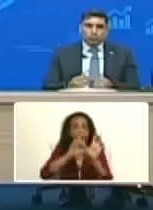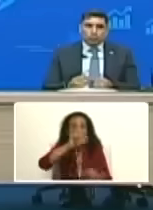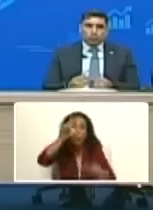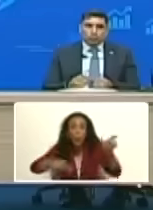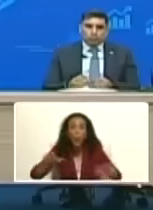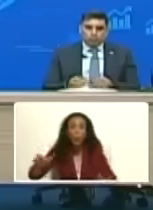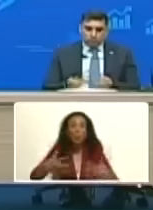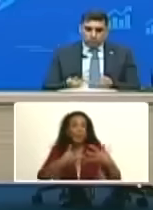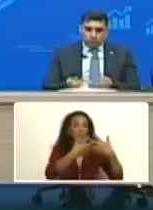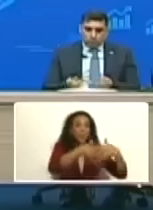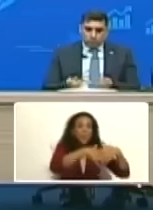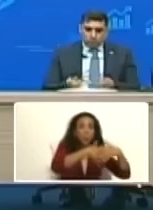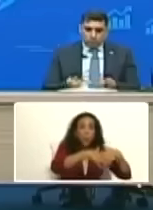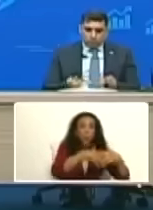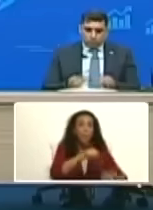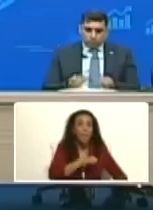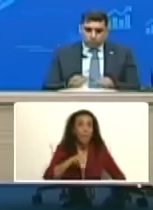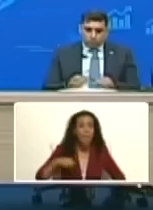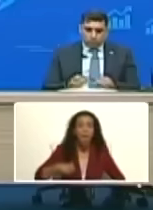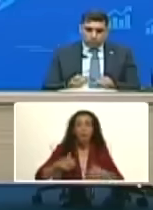cámaras, federaciones,